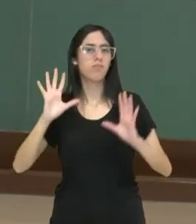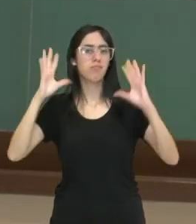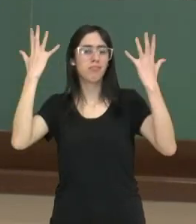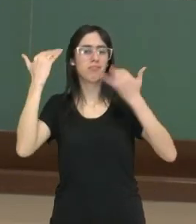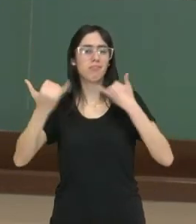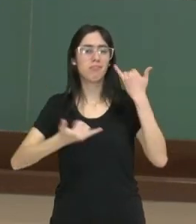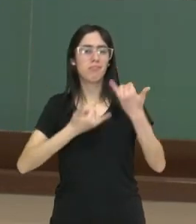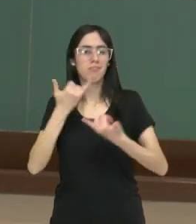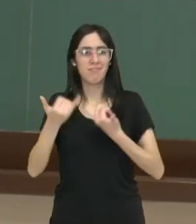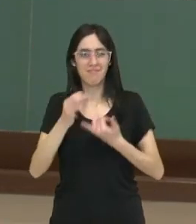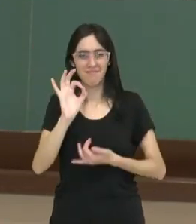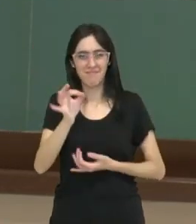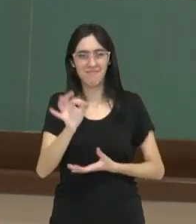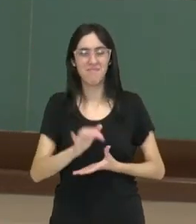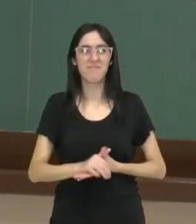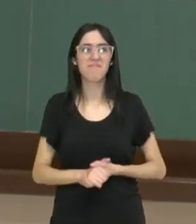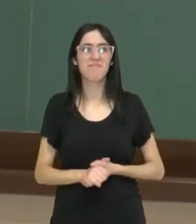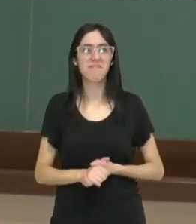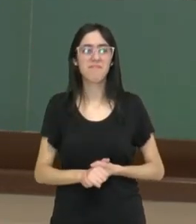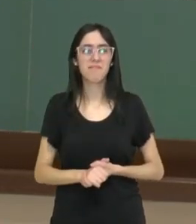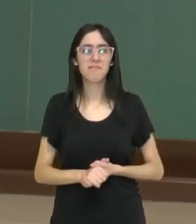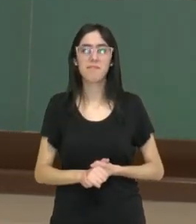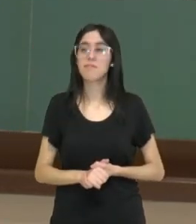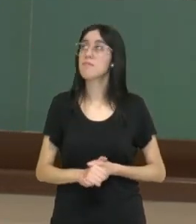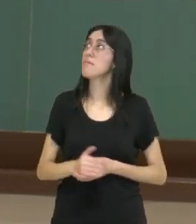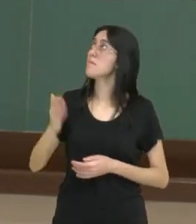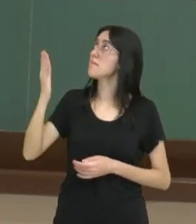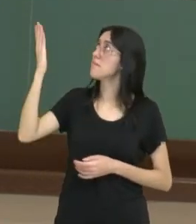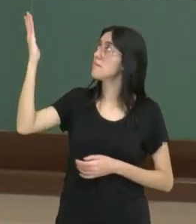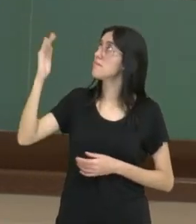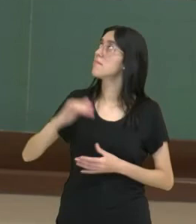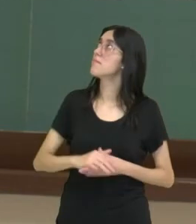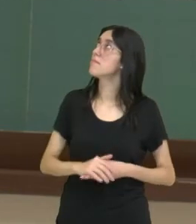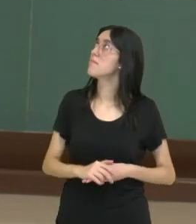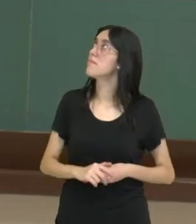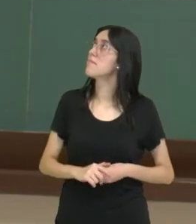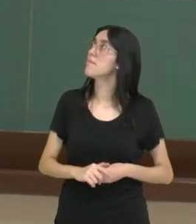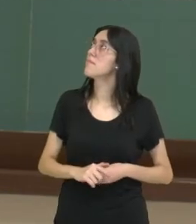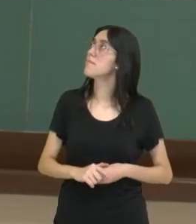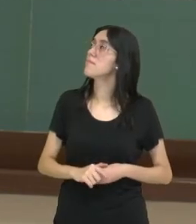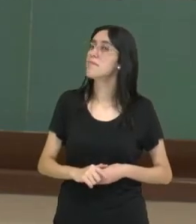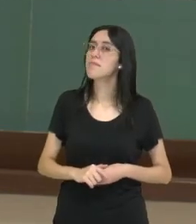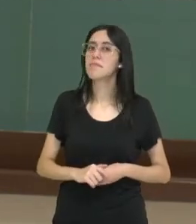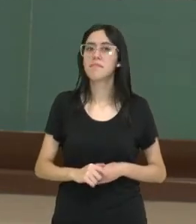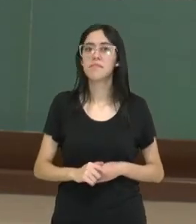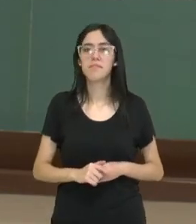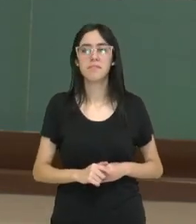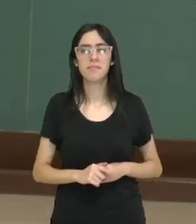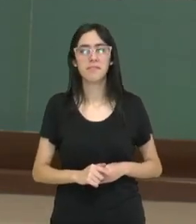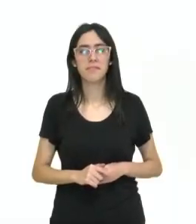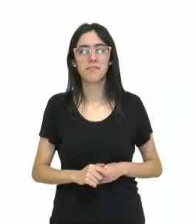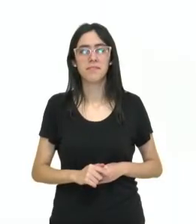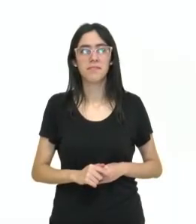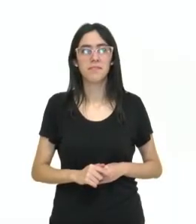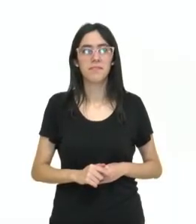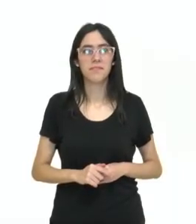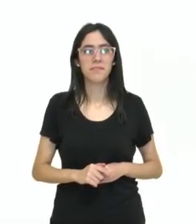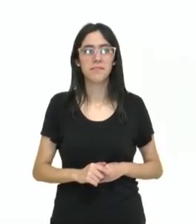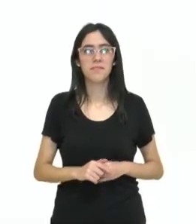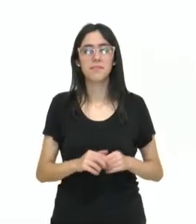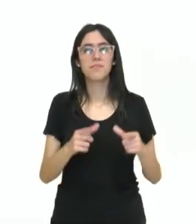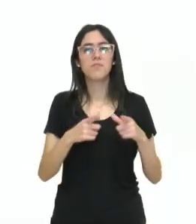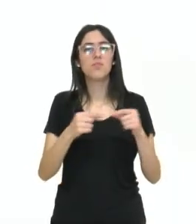acordo? E agora, bueno, Japão e Índia. Japón,